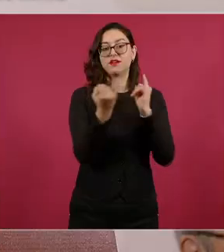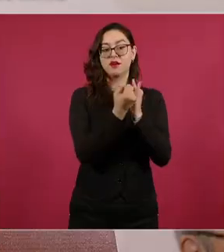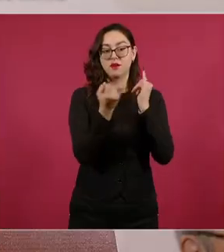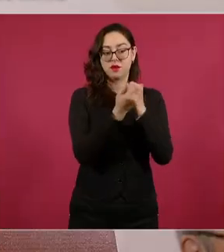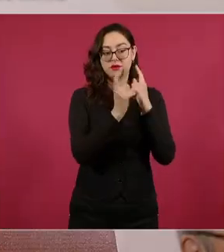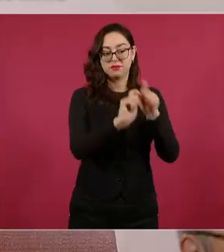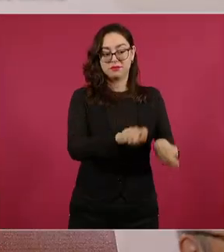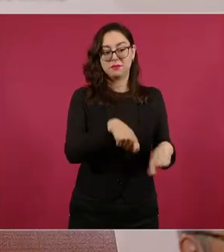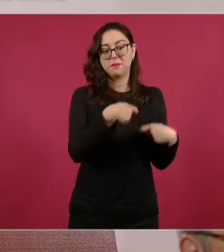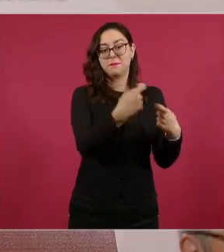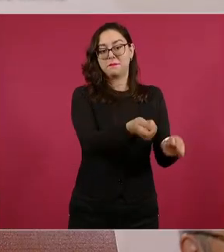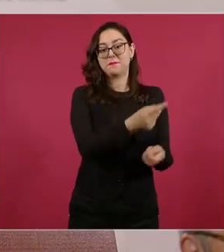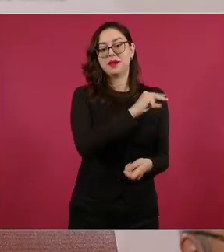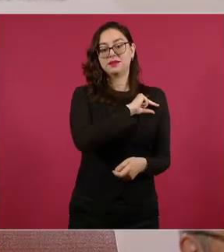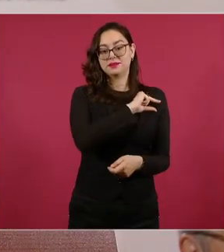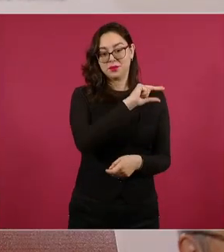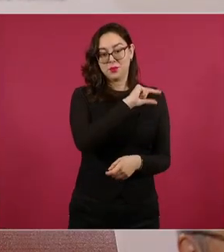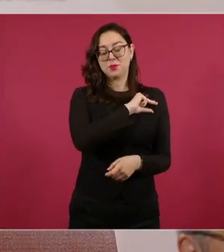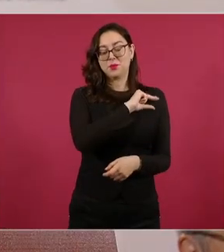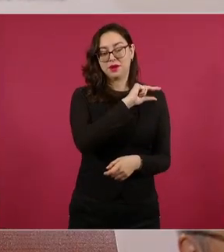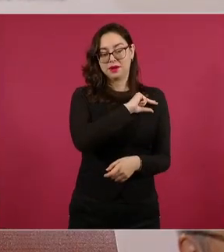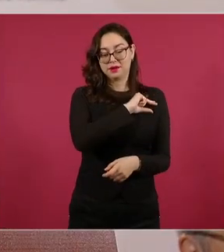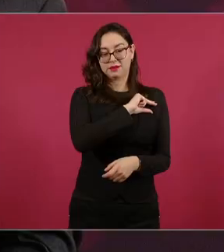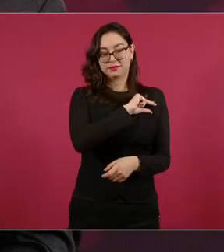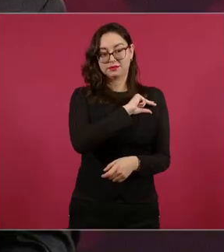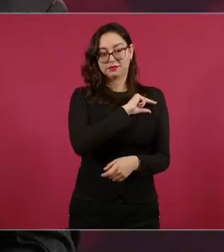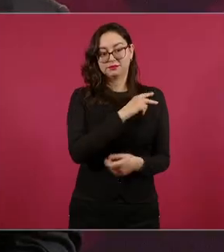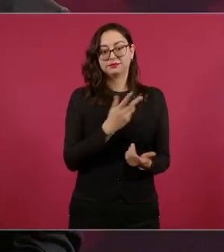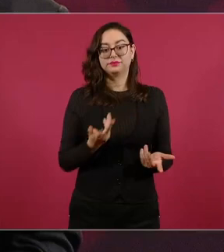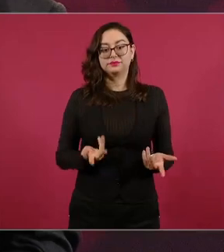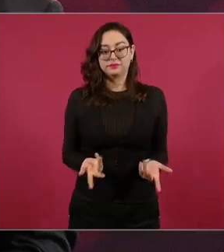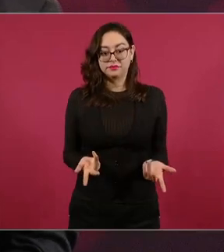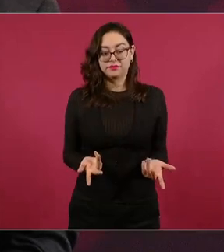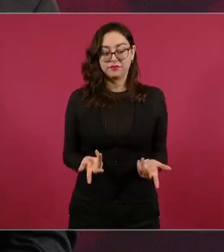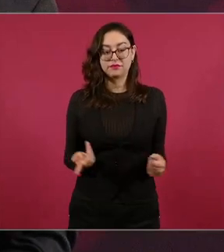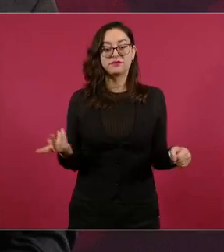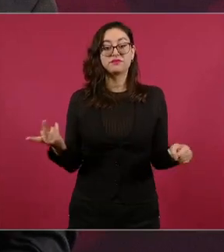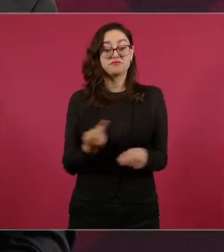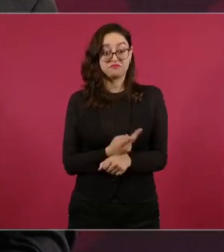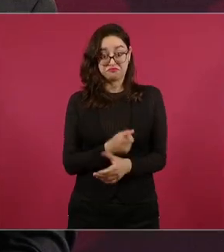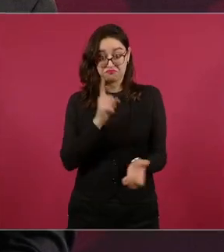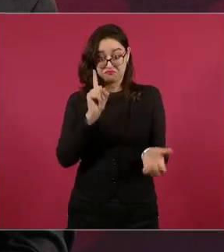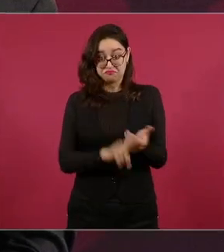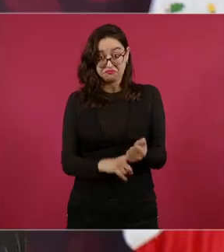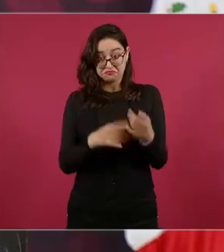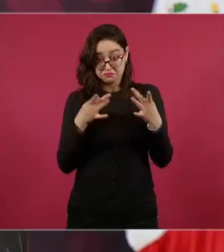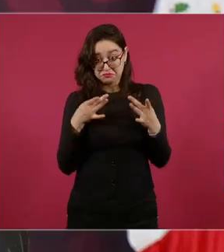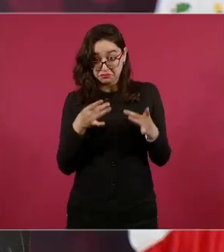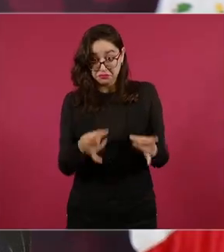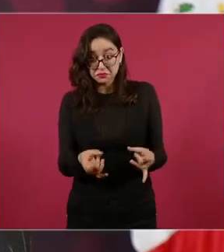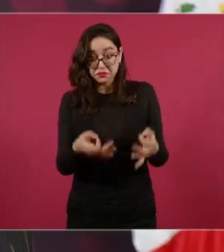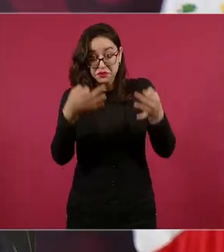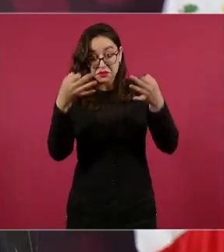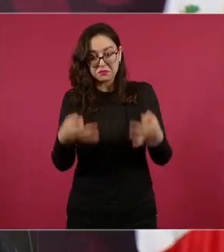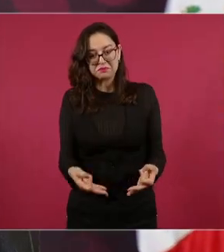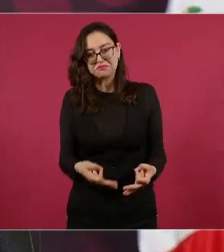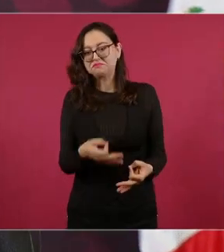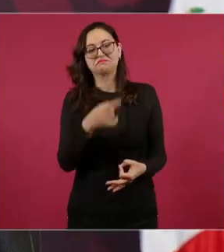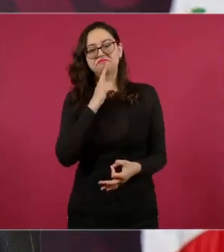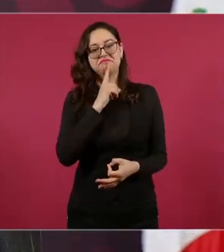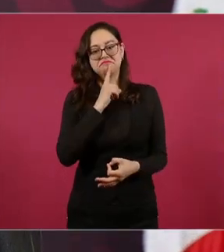al grado de que estaba peor el sistema de salud público